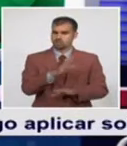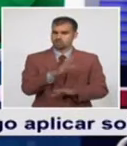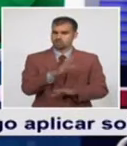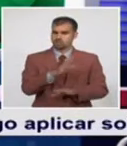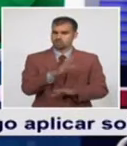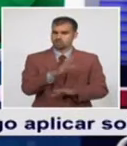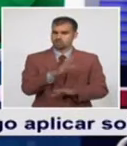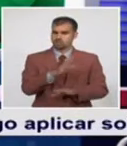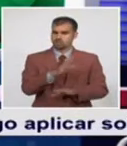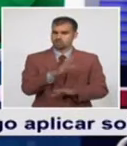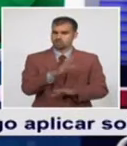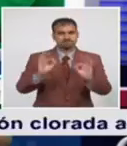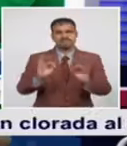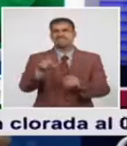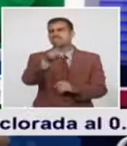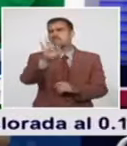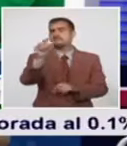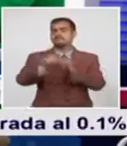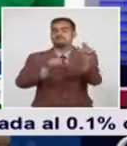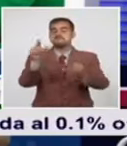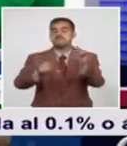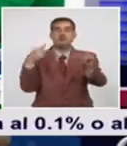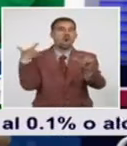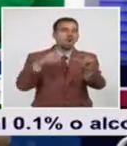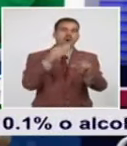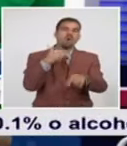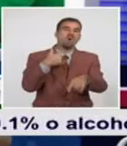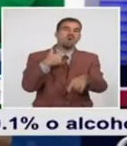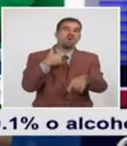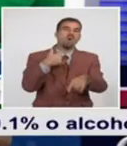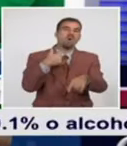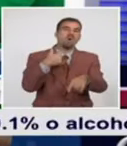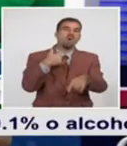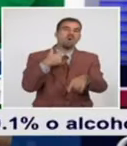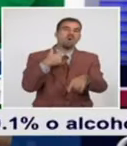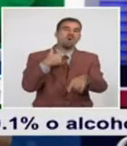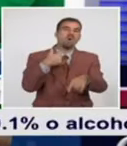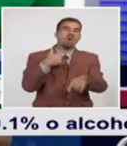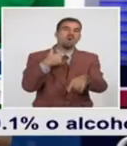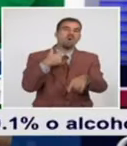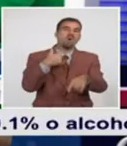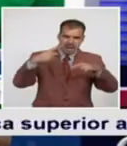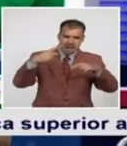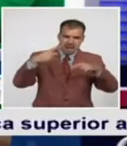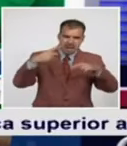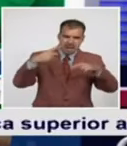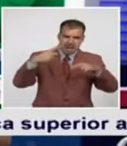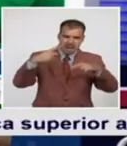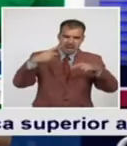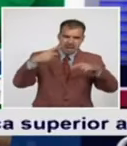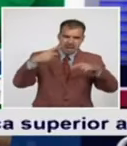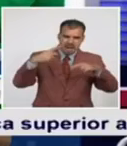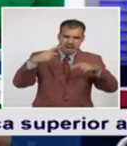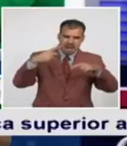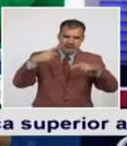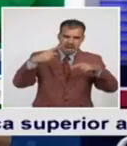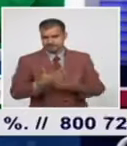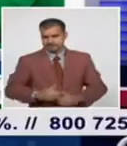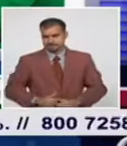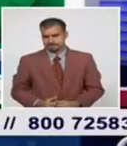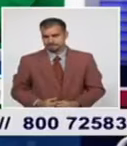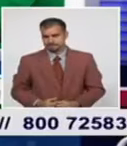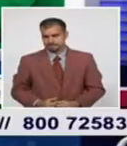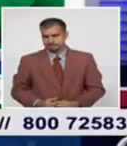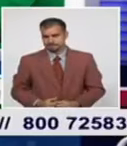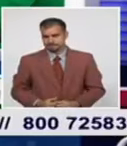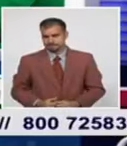de infección de 18 de los 915 pacientes que se diagnosticaron en el día de ayer. El